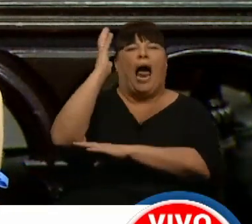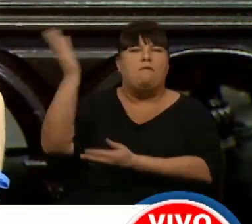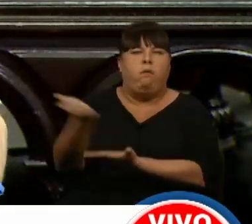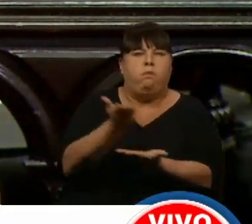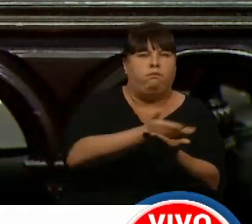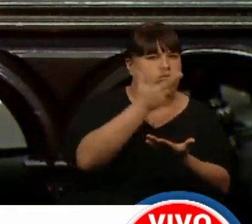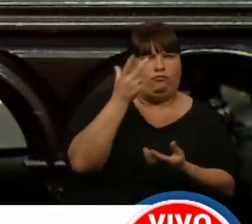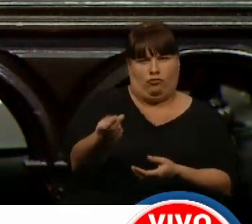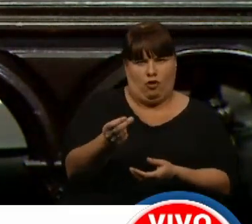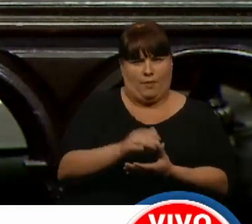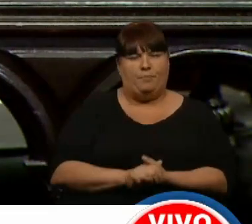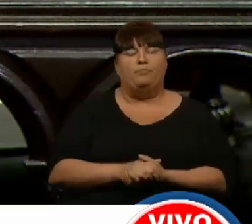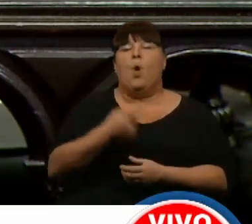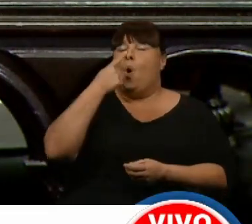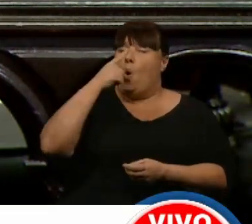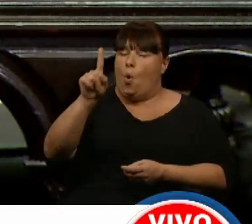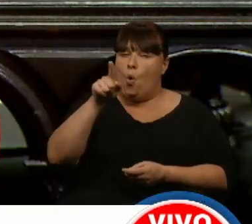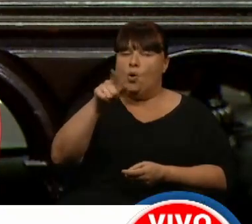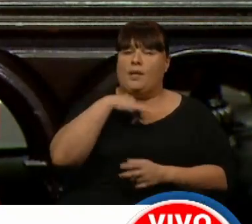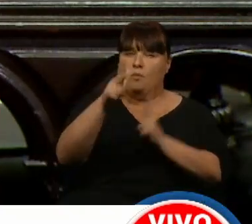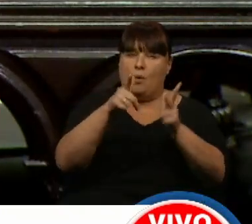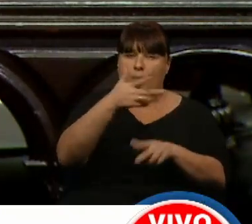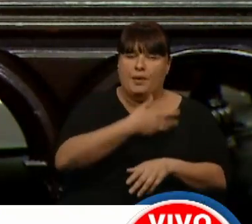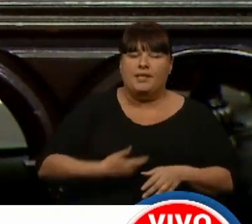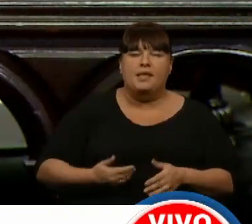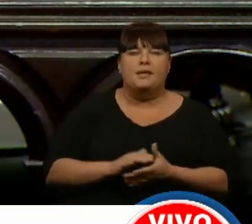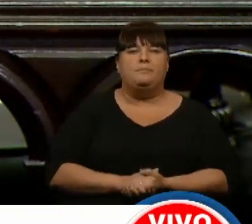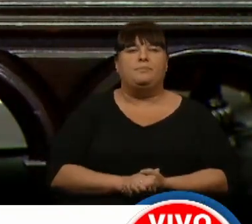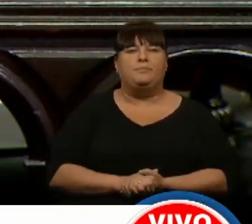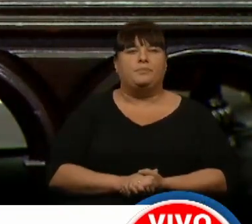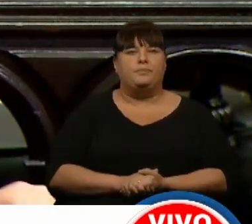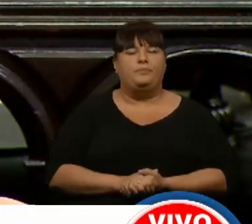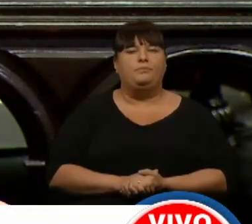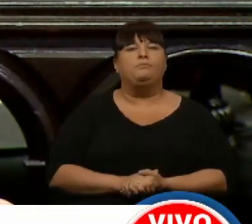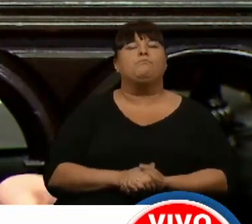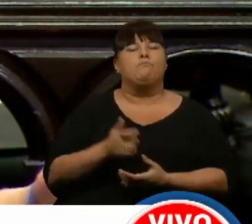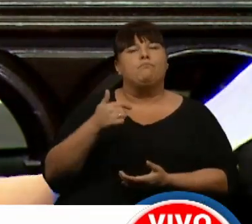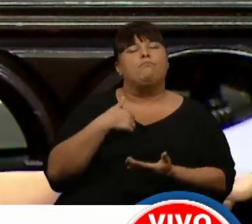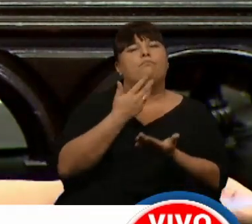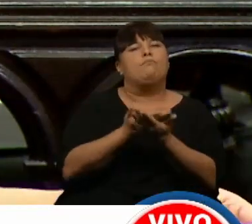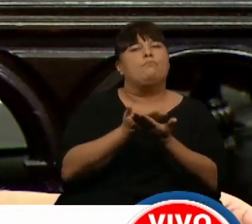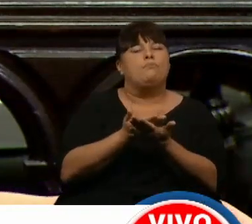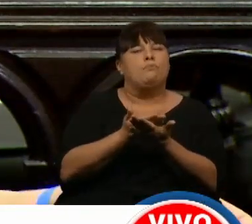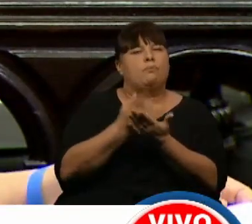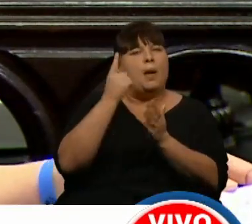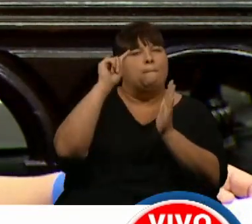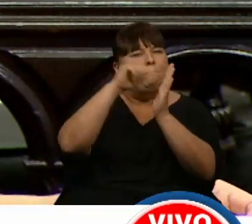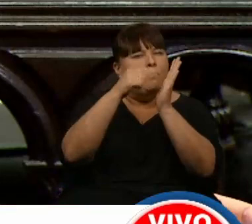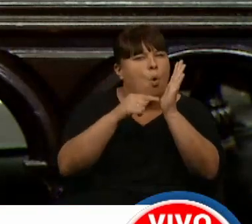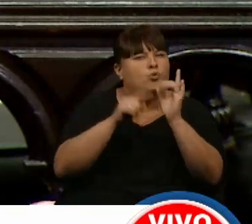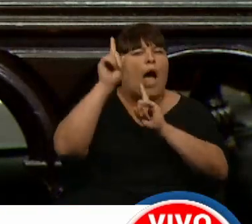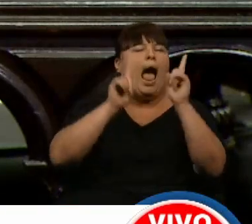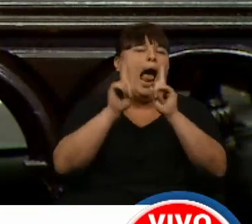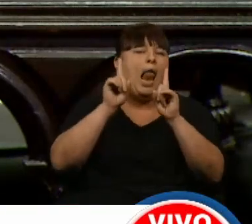deforestación. Por último, señor presidente, lo vamos a plantear en particular algunas de